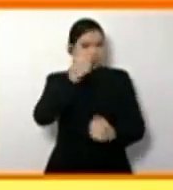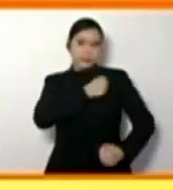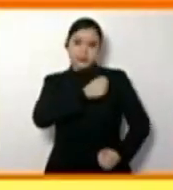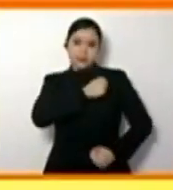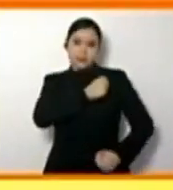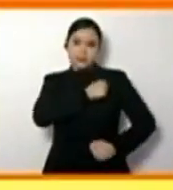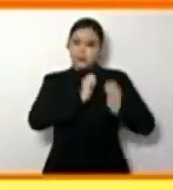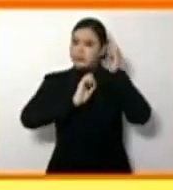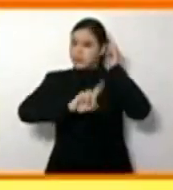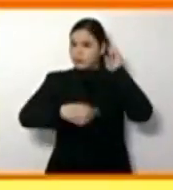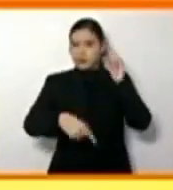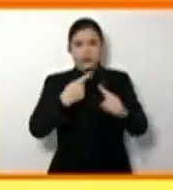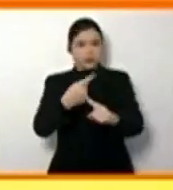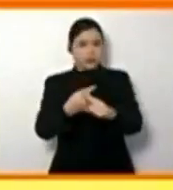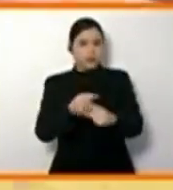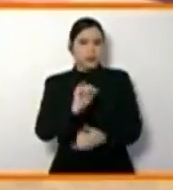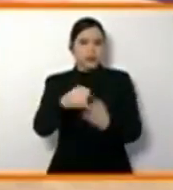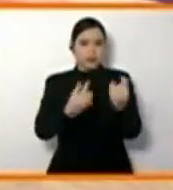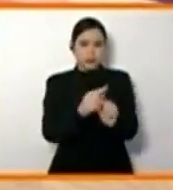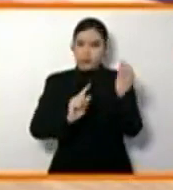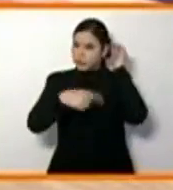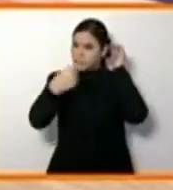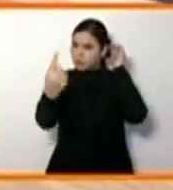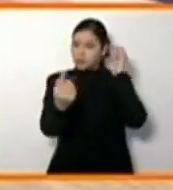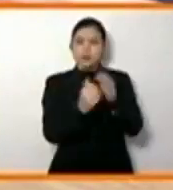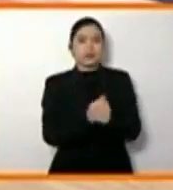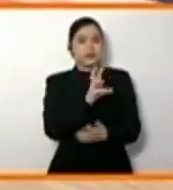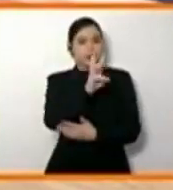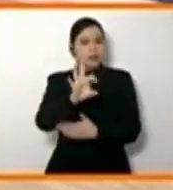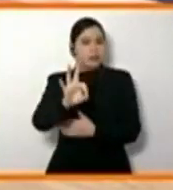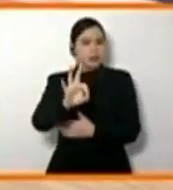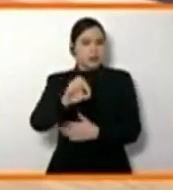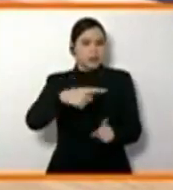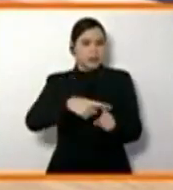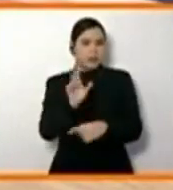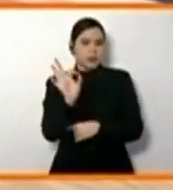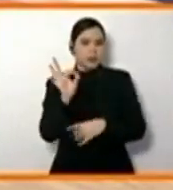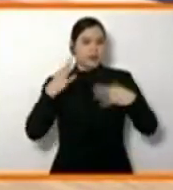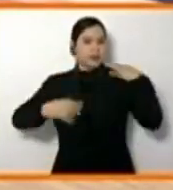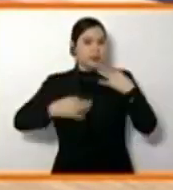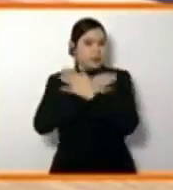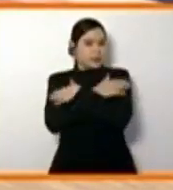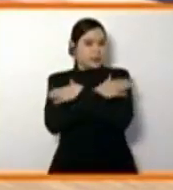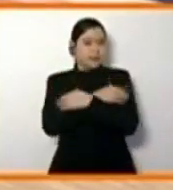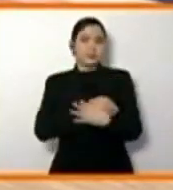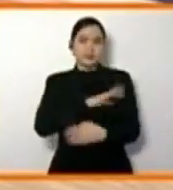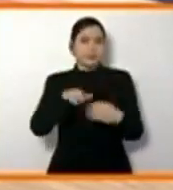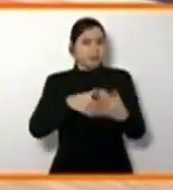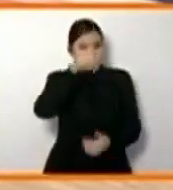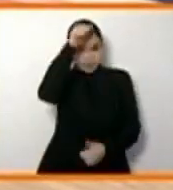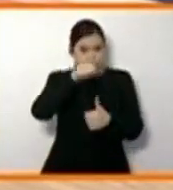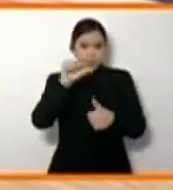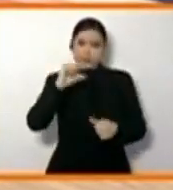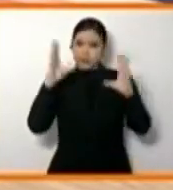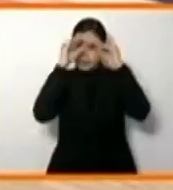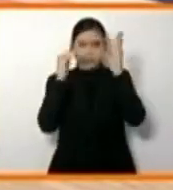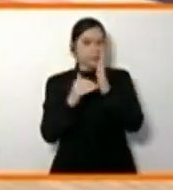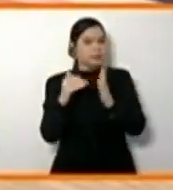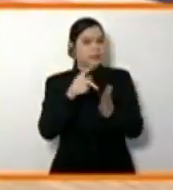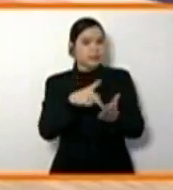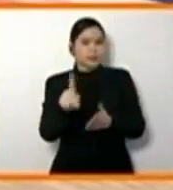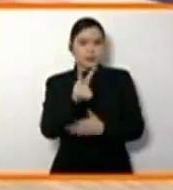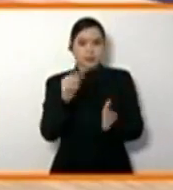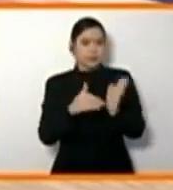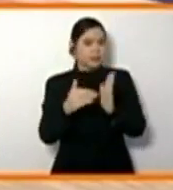sueño soldado. Para Multi-X juega gratis y para más uno, 69 más 9. Muchas felicidades. Te recuerdo que hoy es Noche Millonaria y el mundo están